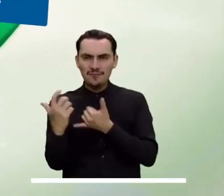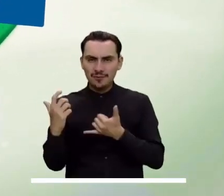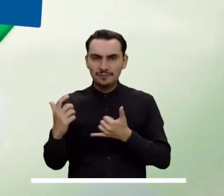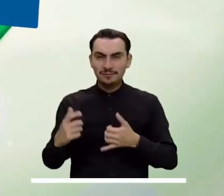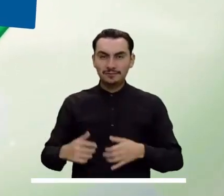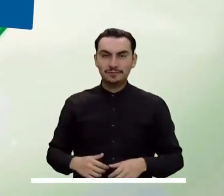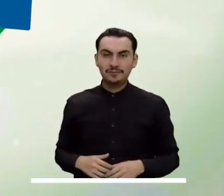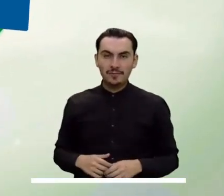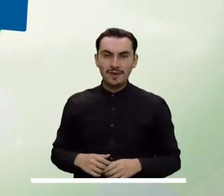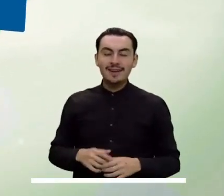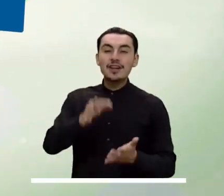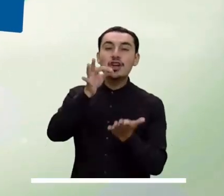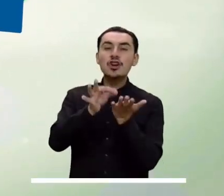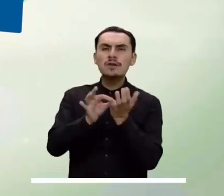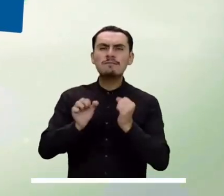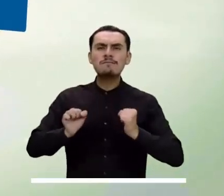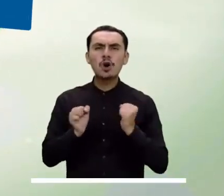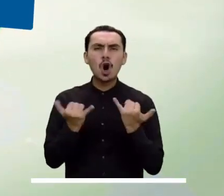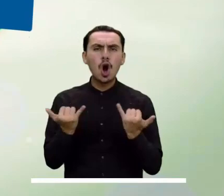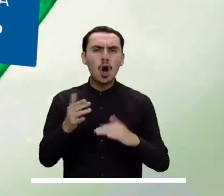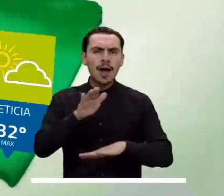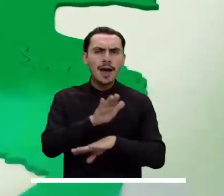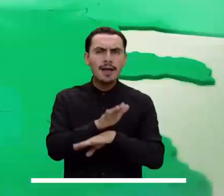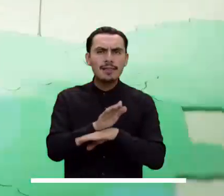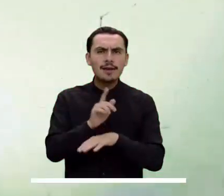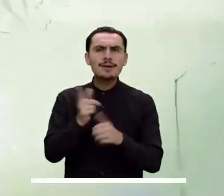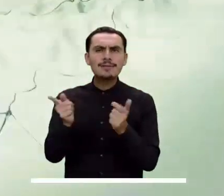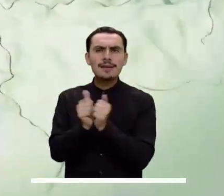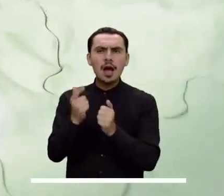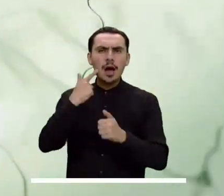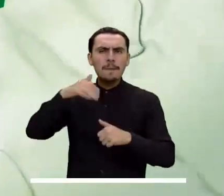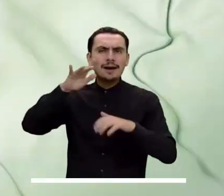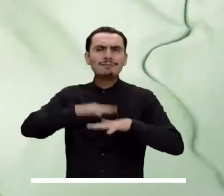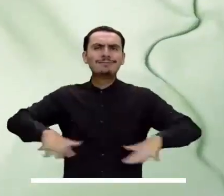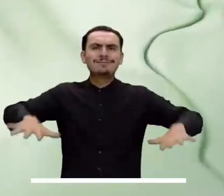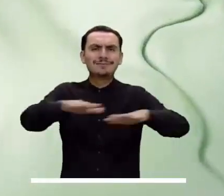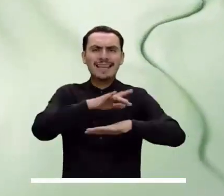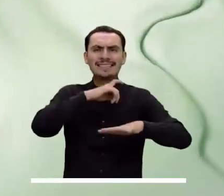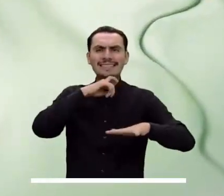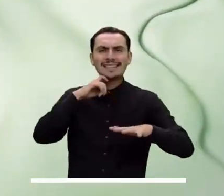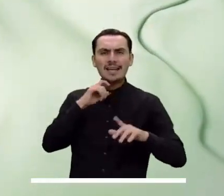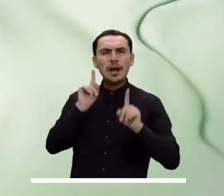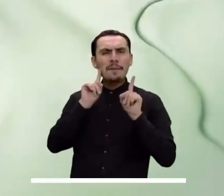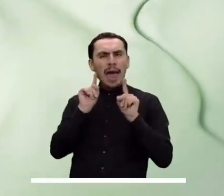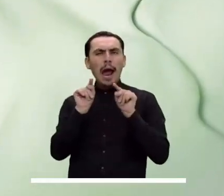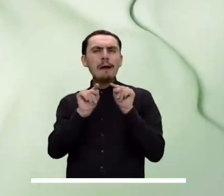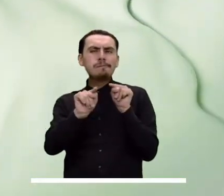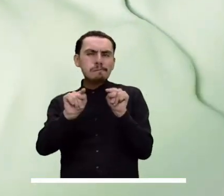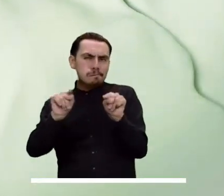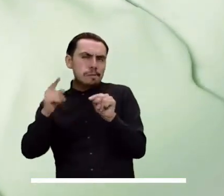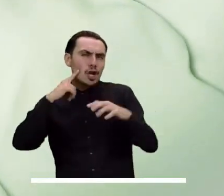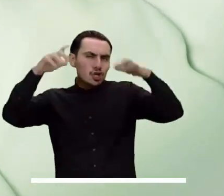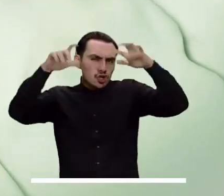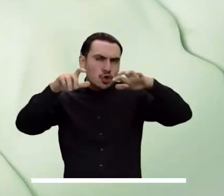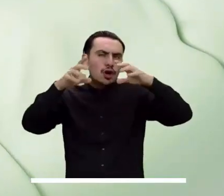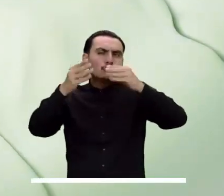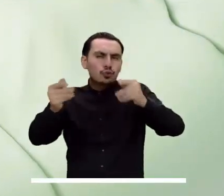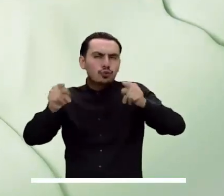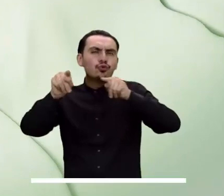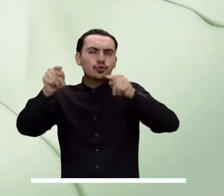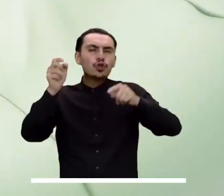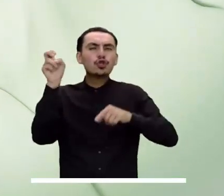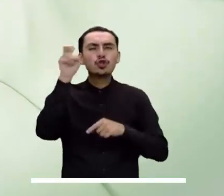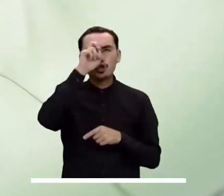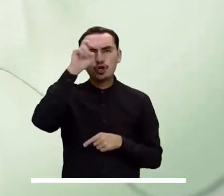Baupés, Guaviare y Guainía. En la capital del país, la tarde vendrá acompañada por un predominio del tiempo seco, aunque no se